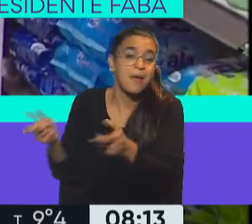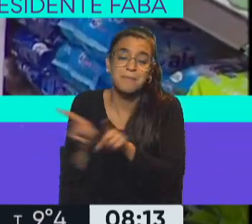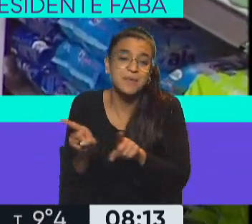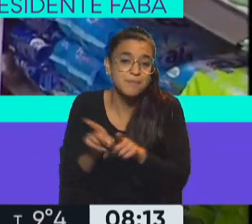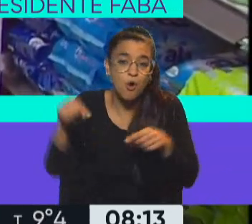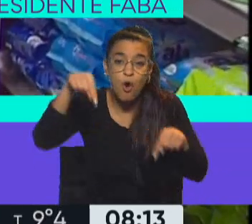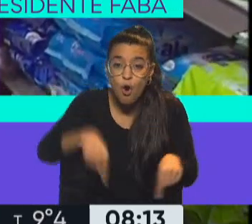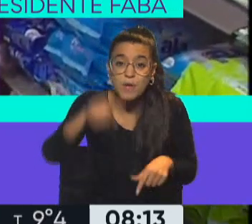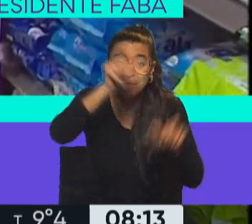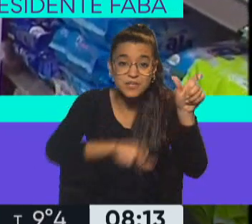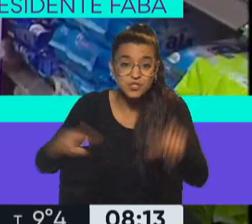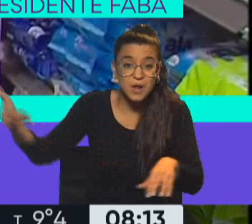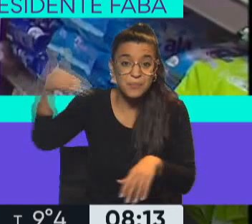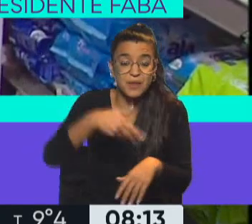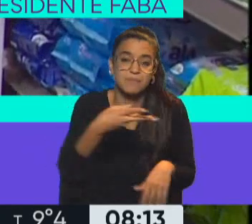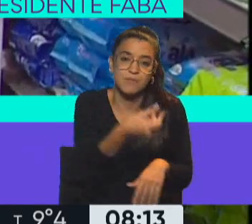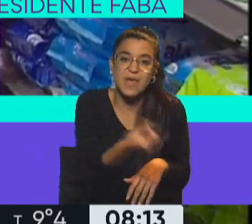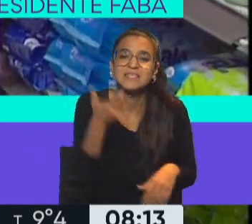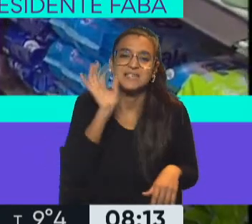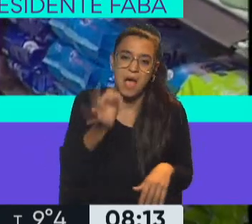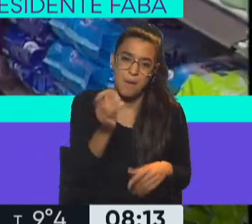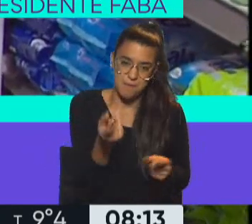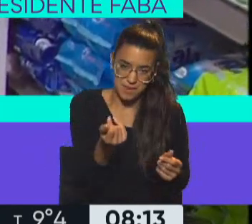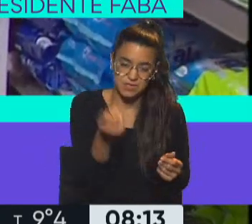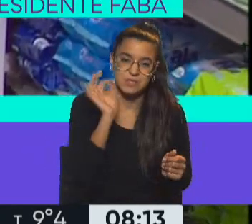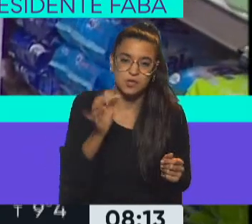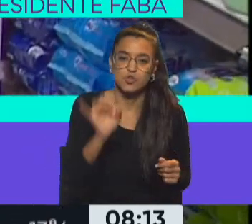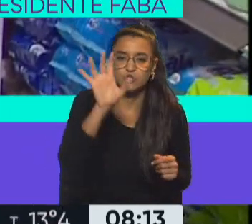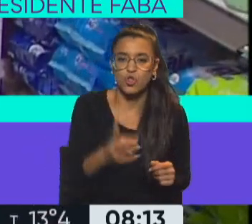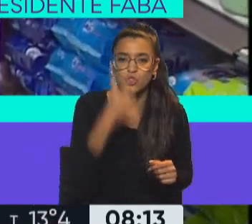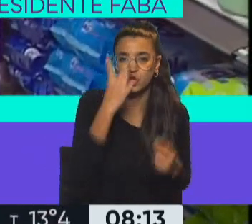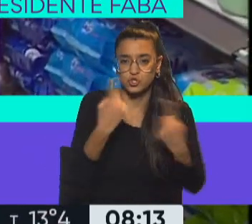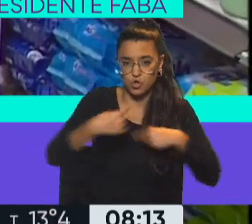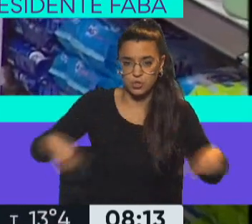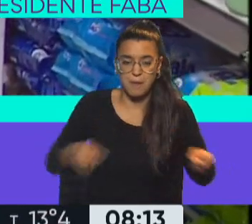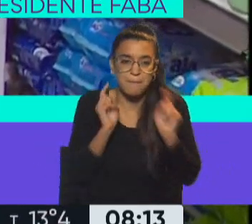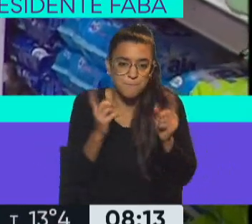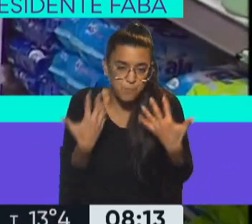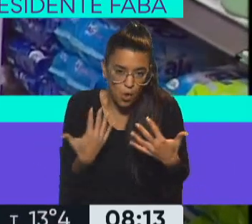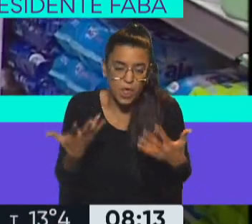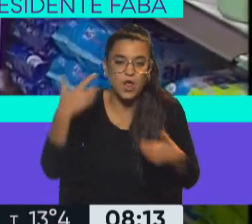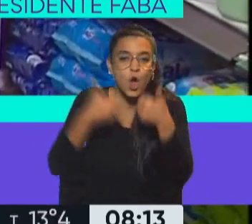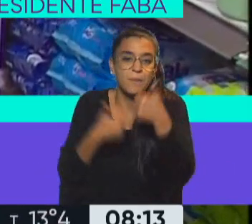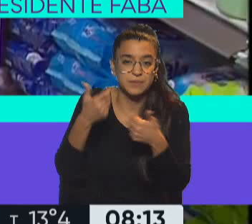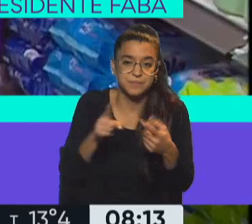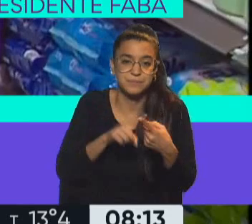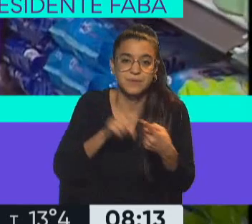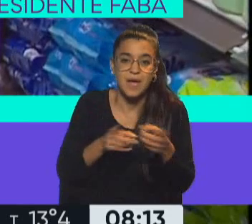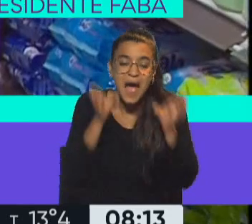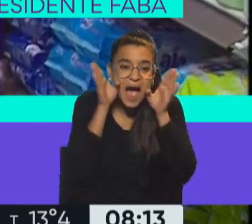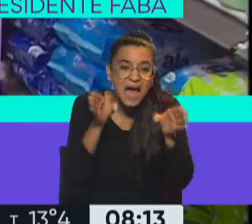el cliente sabe los precios y nosotros tenemos solo dos herramientas para poder competir la atención